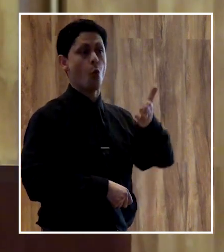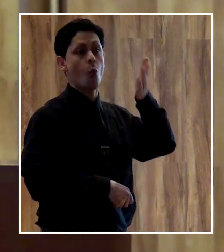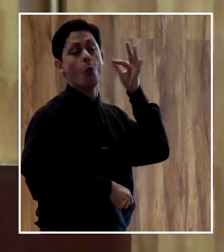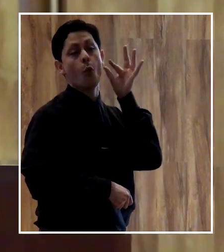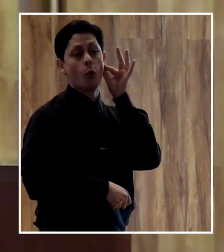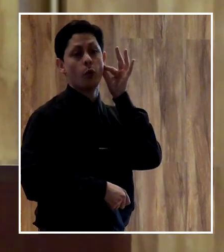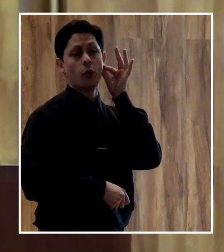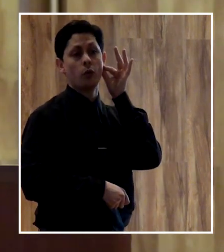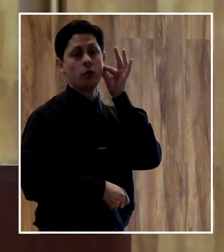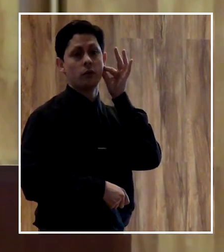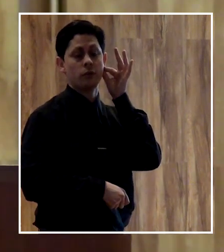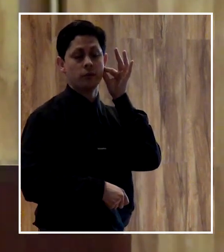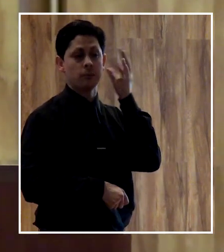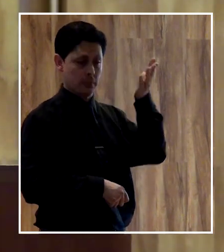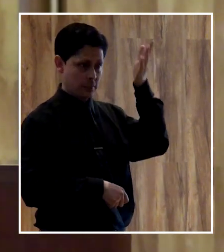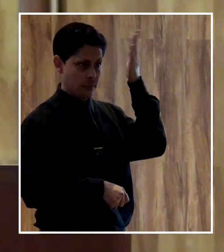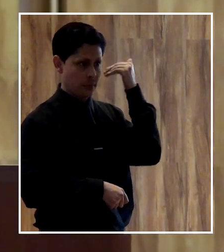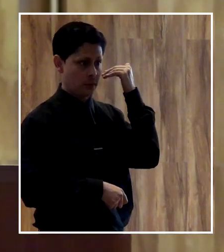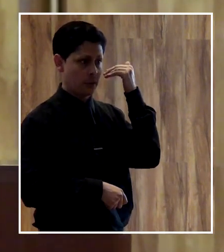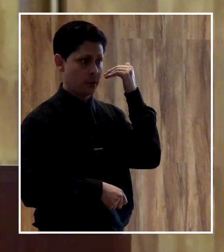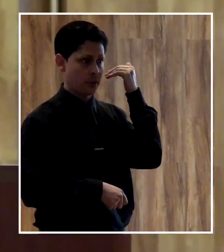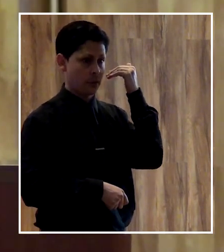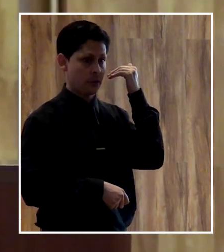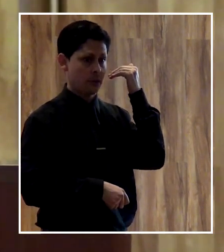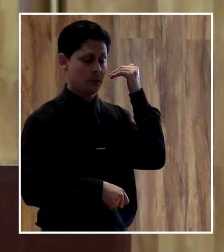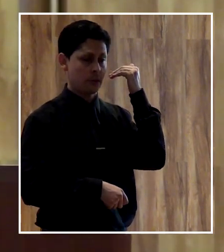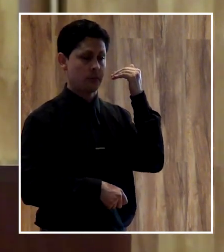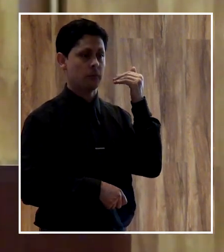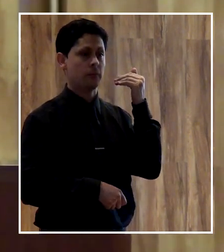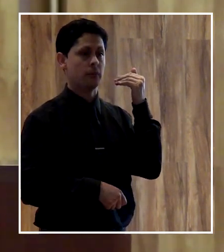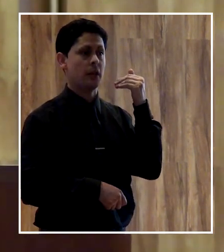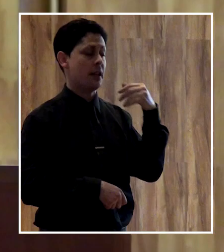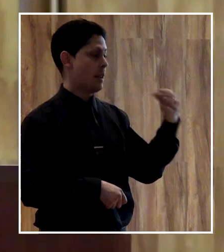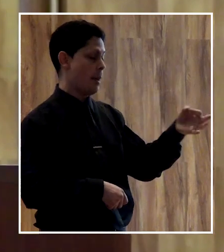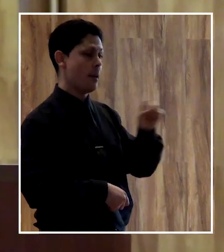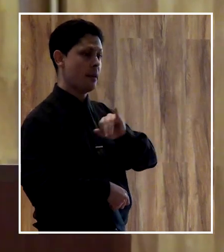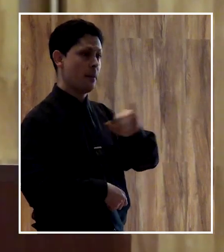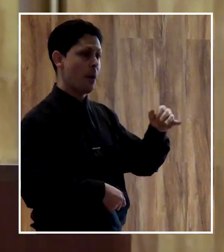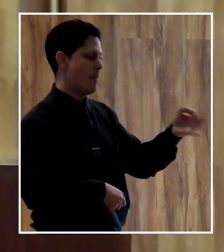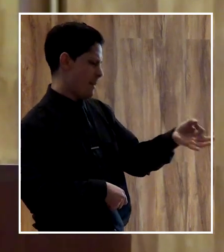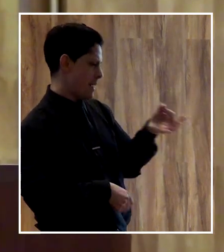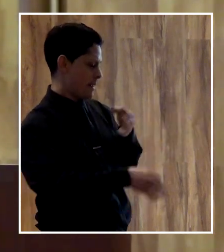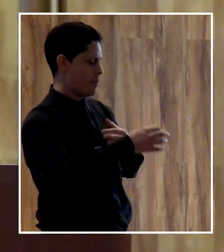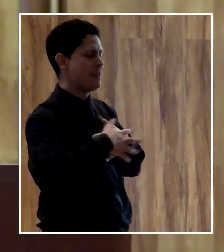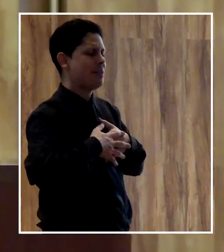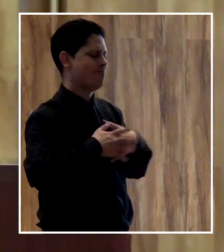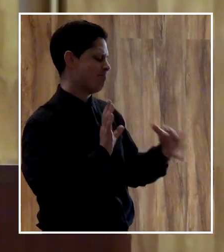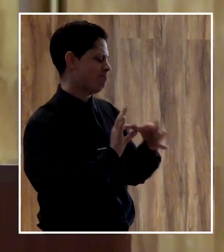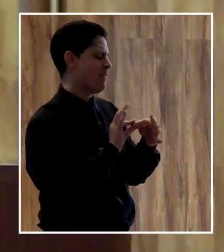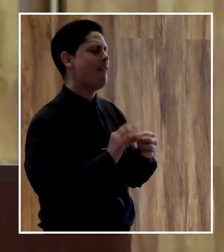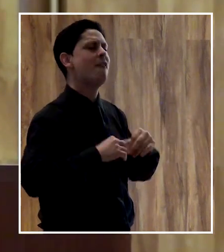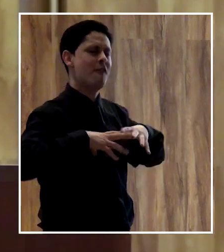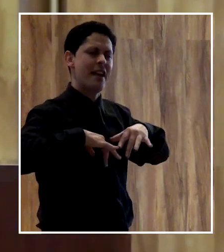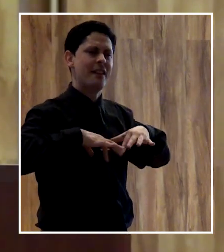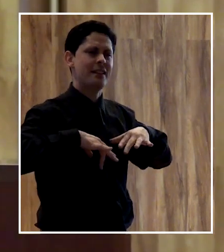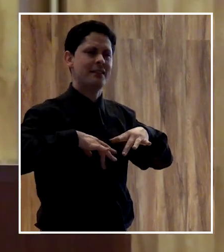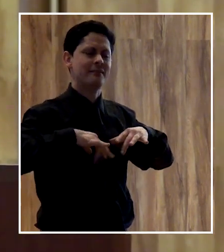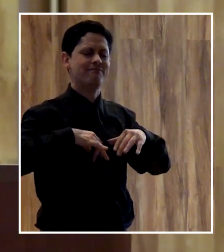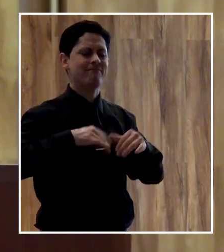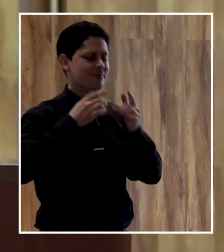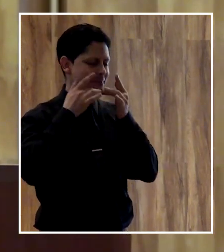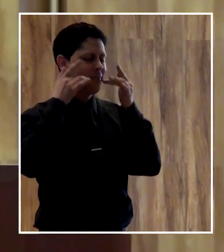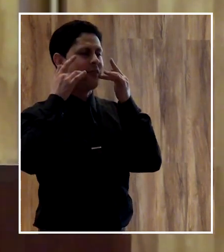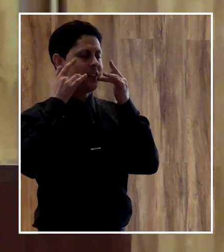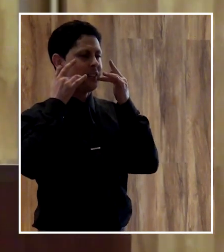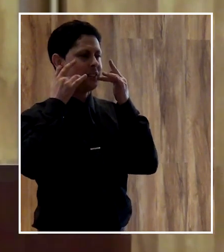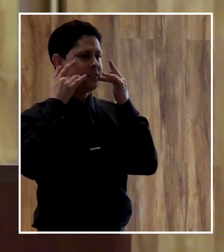profesoras, que en el Manuel de Salas me hicieron felices. Fui